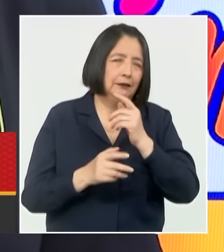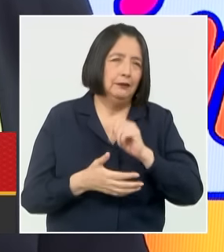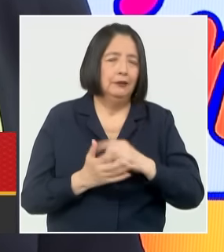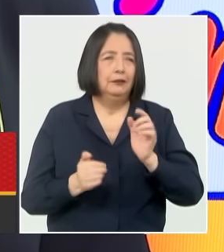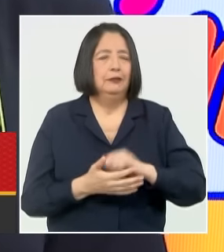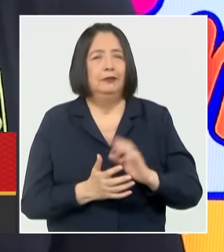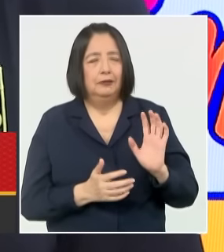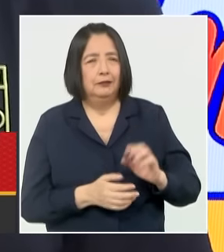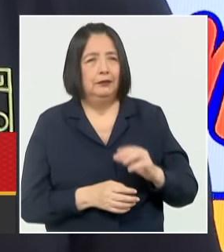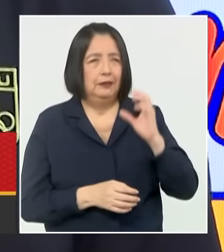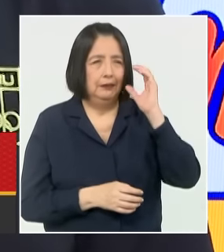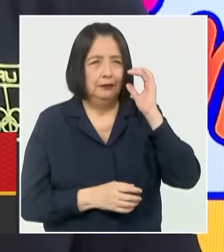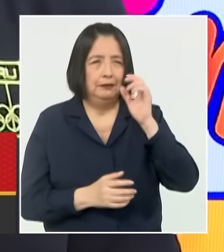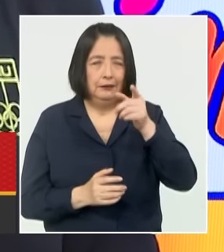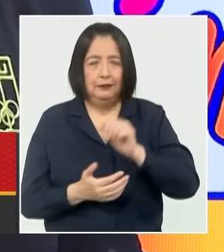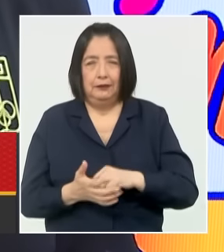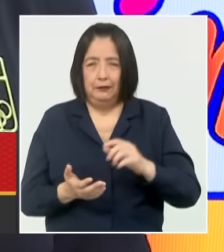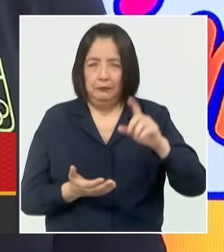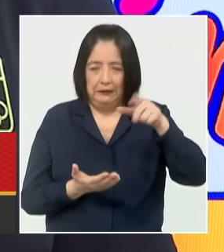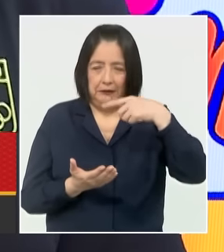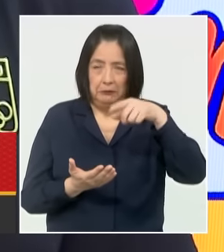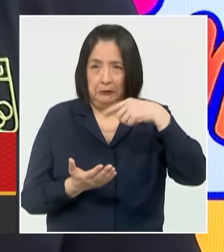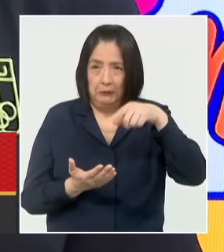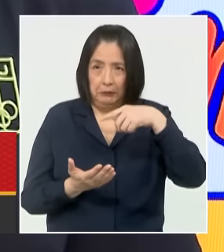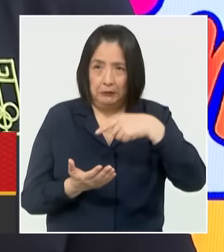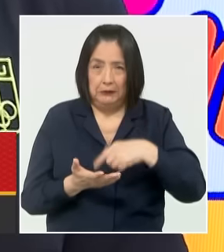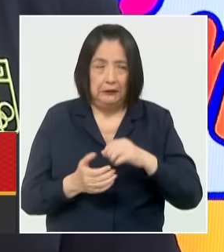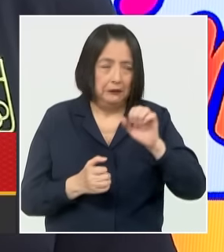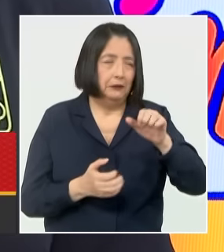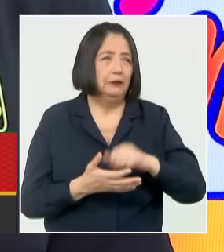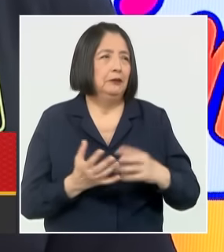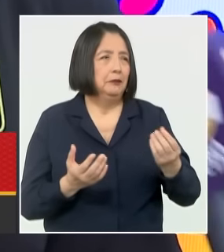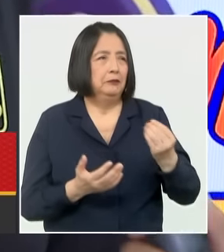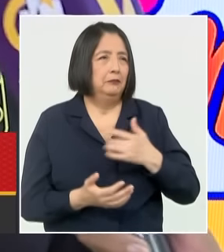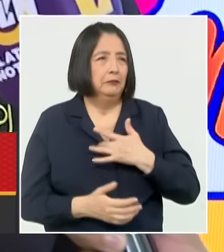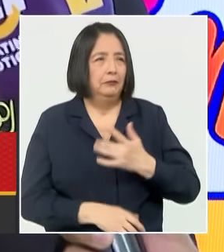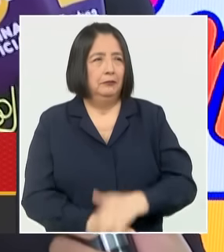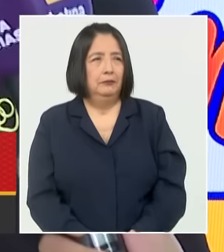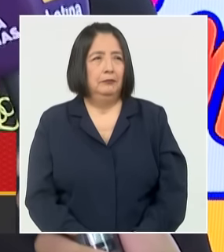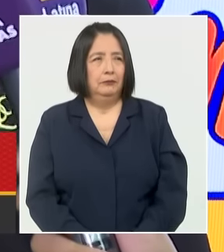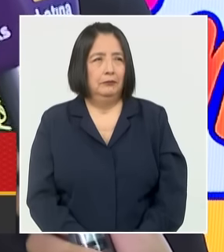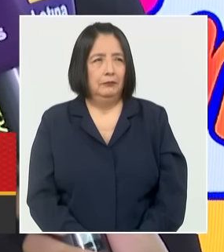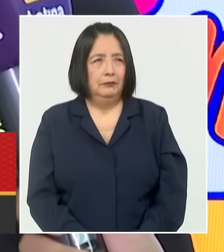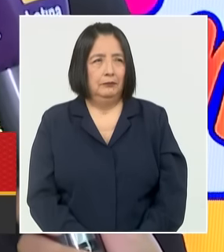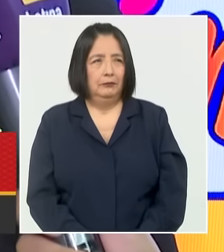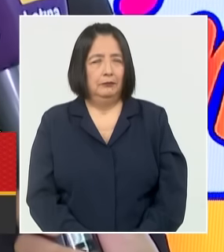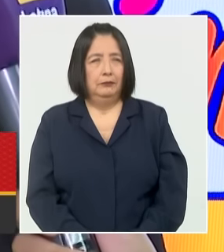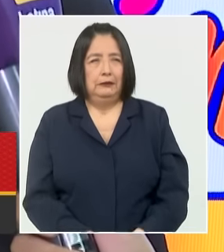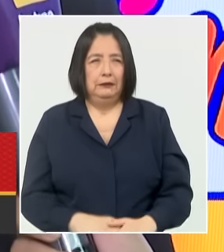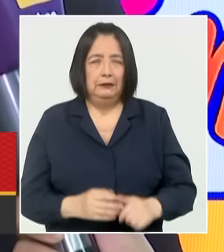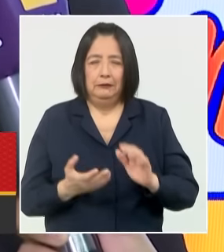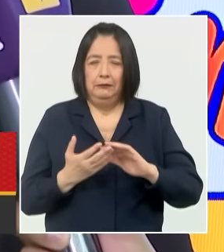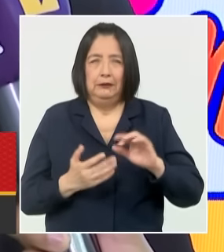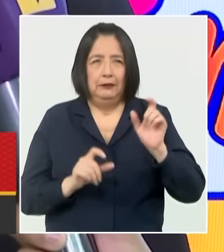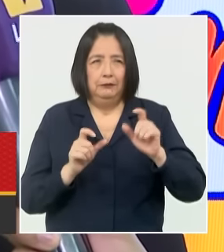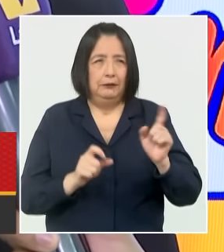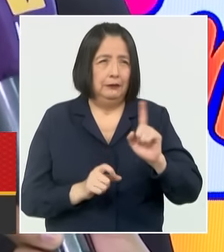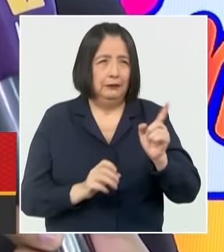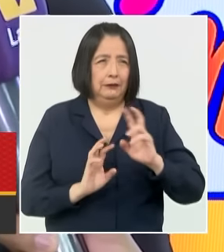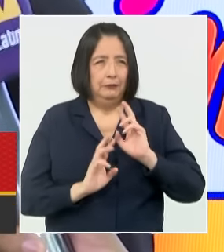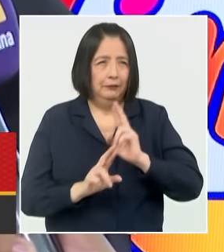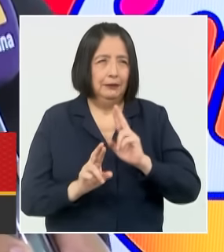el TikTok. De hecho, te han llovido los mensajes, me imagino, en redes sociales. ¿Cómo has vivido este momento? Sí, no, me disculpo ante todas las personas que todavía no les he